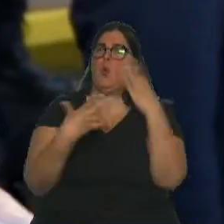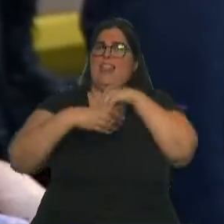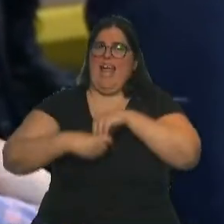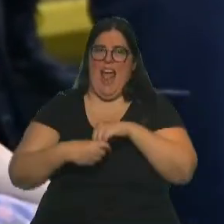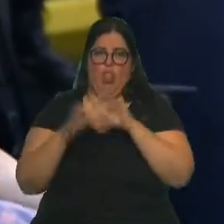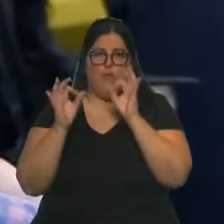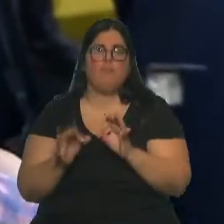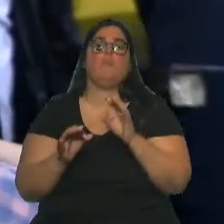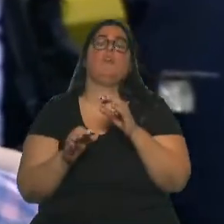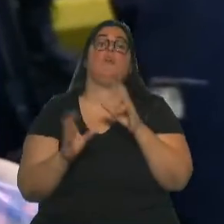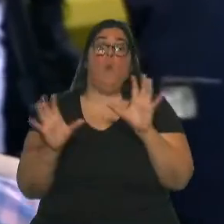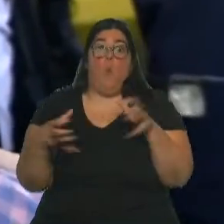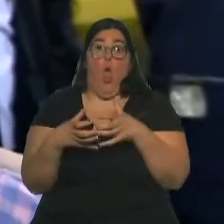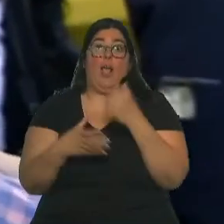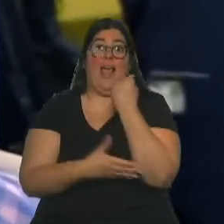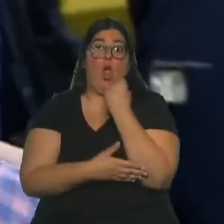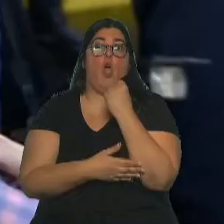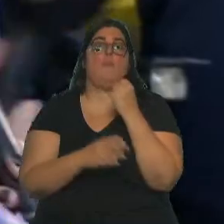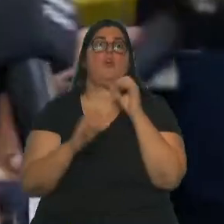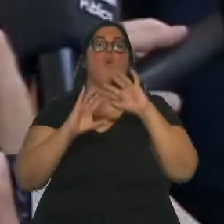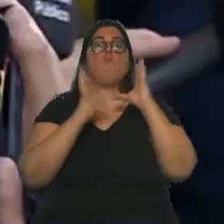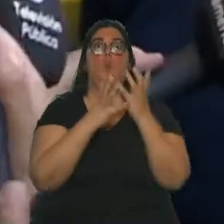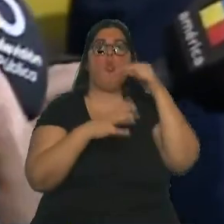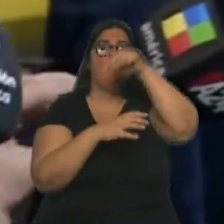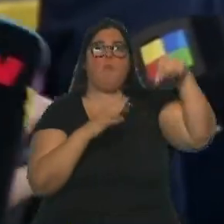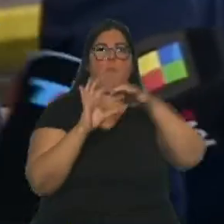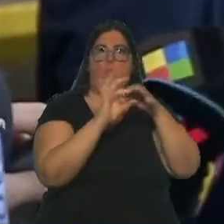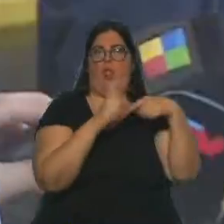como bloque económico con todas las regiones del mundo.